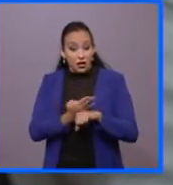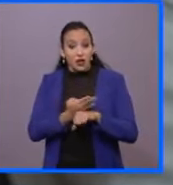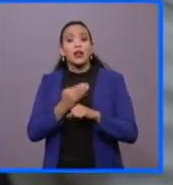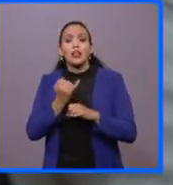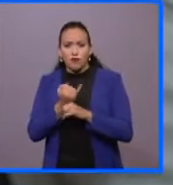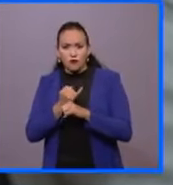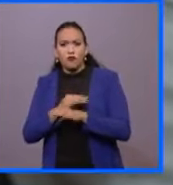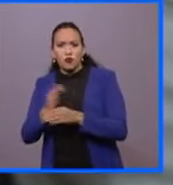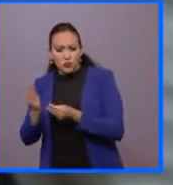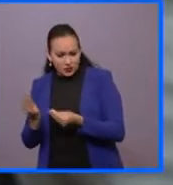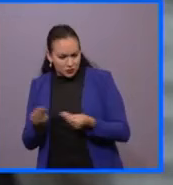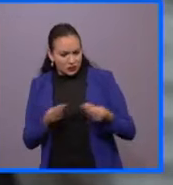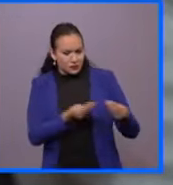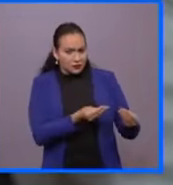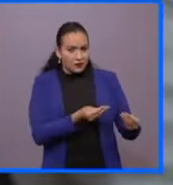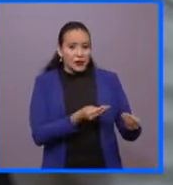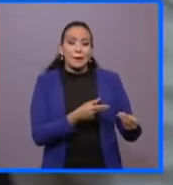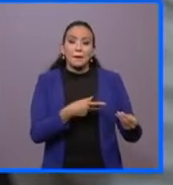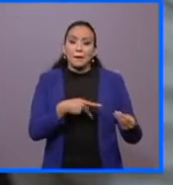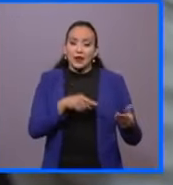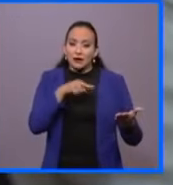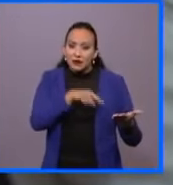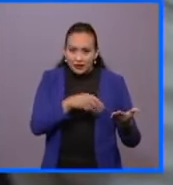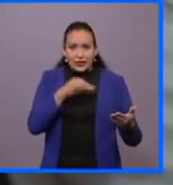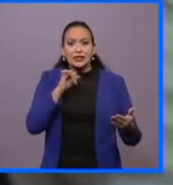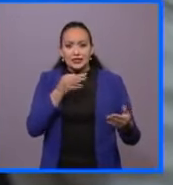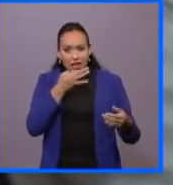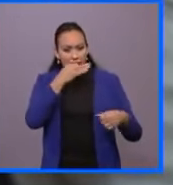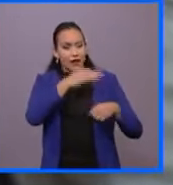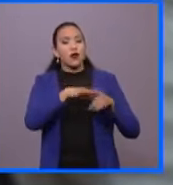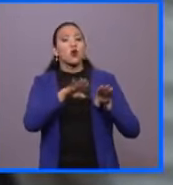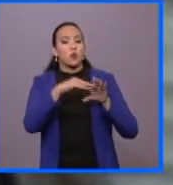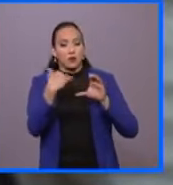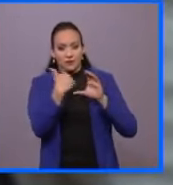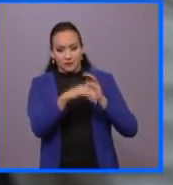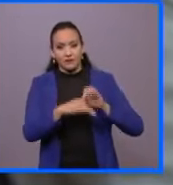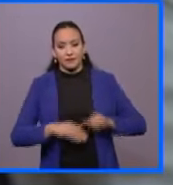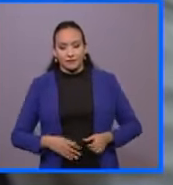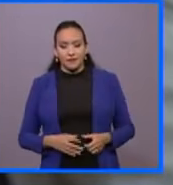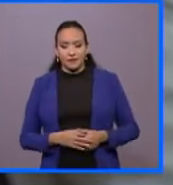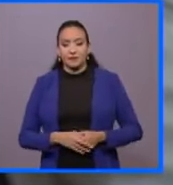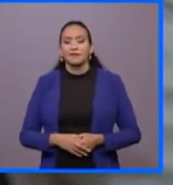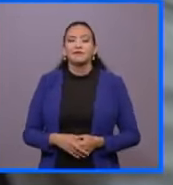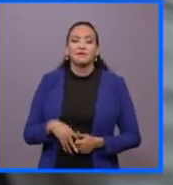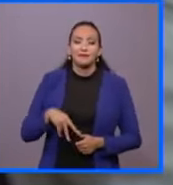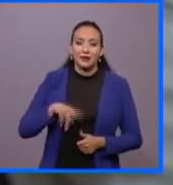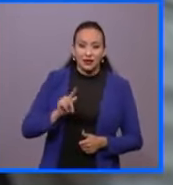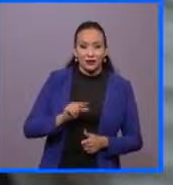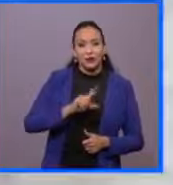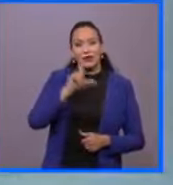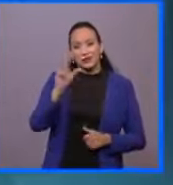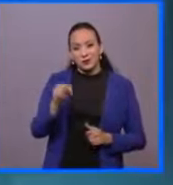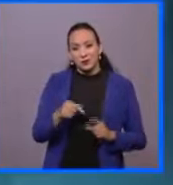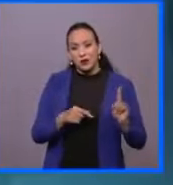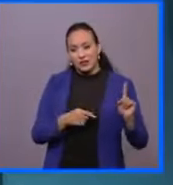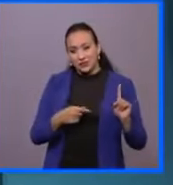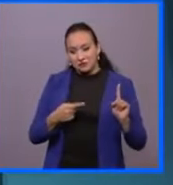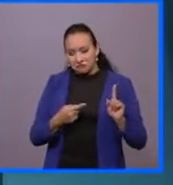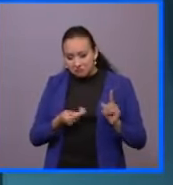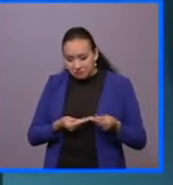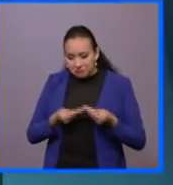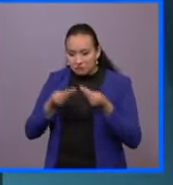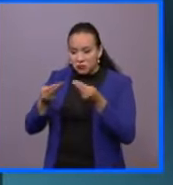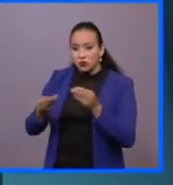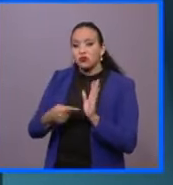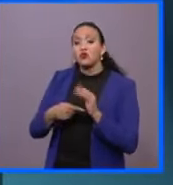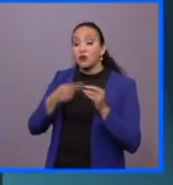la información solicitada, misma que le fue notificada vía correo electrónico. Sin embargo, al presentar el actor una ampliación